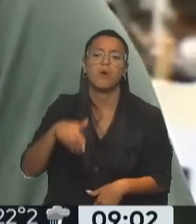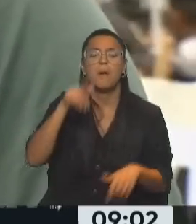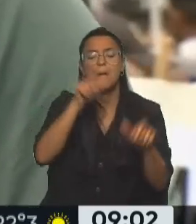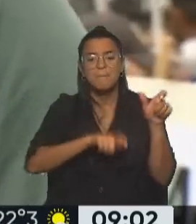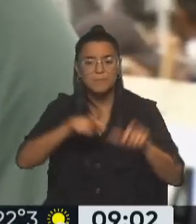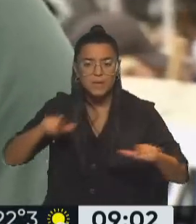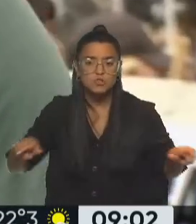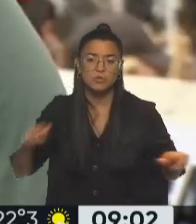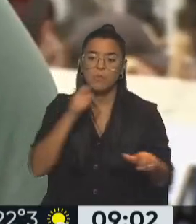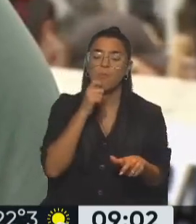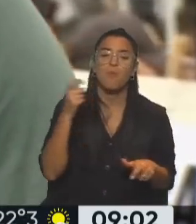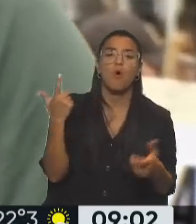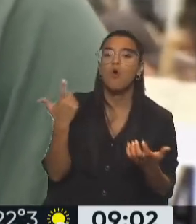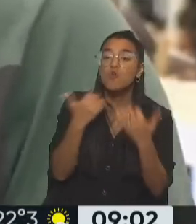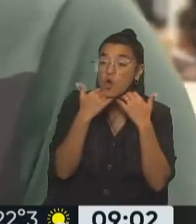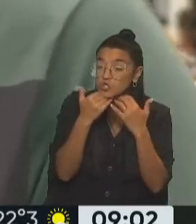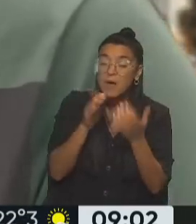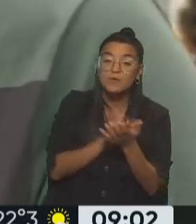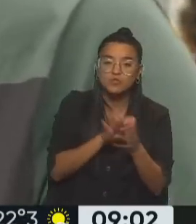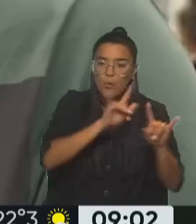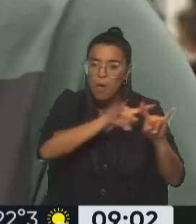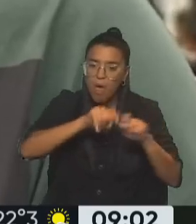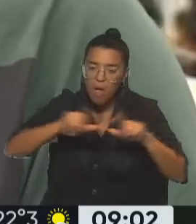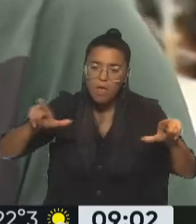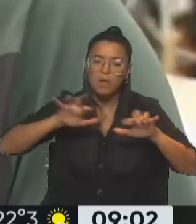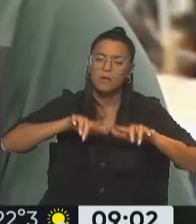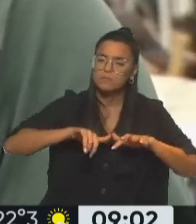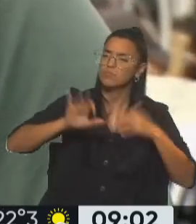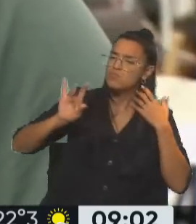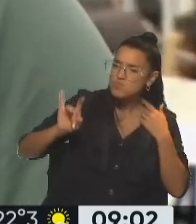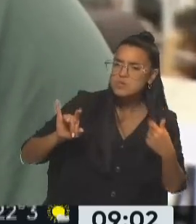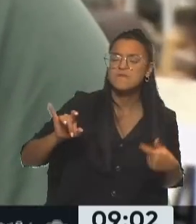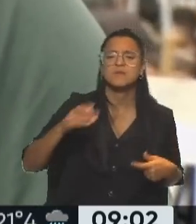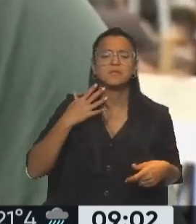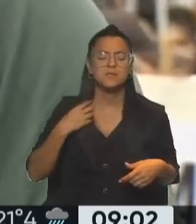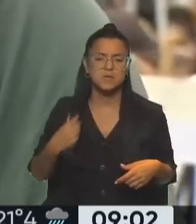una formación virtual, le cuesta mucho ingresar en la página, le cuesta mucho